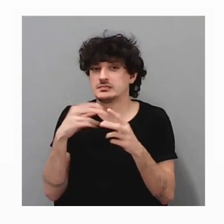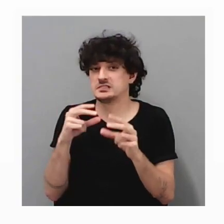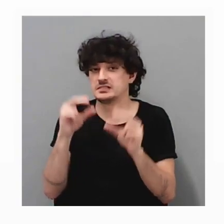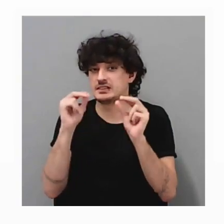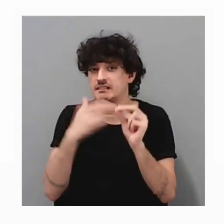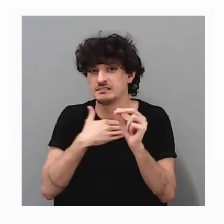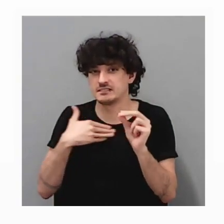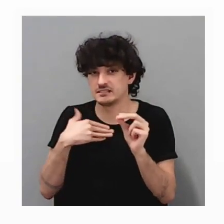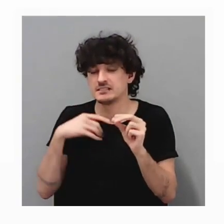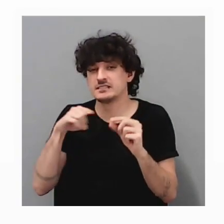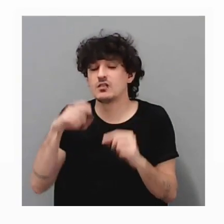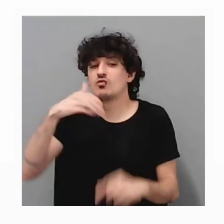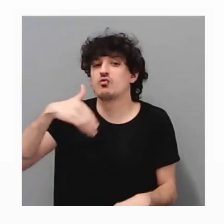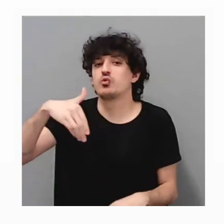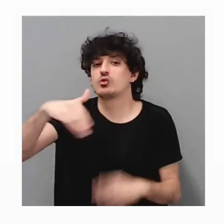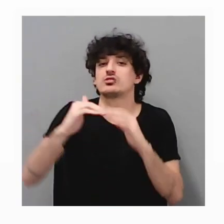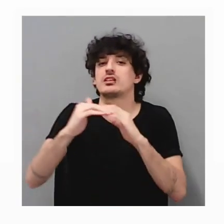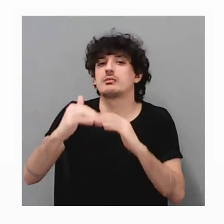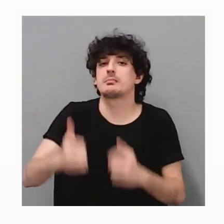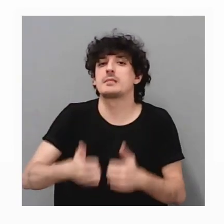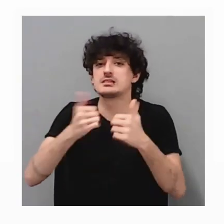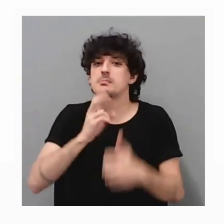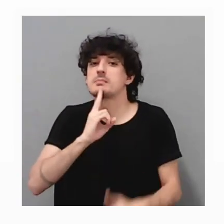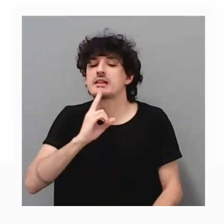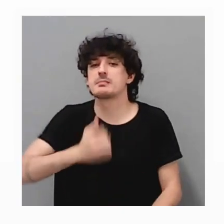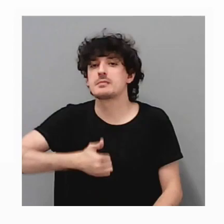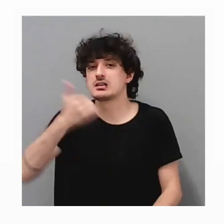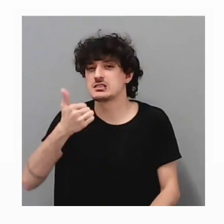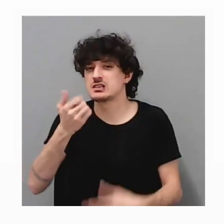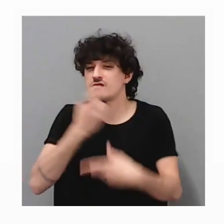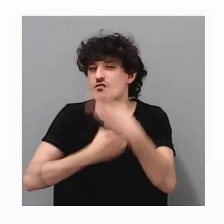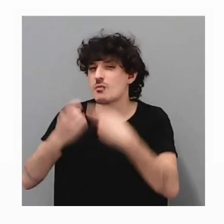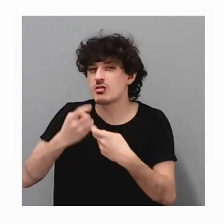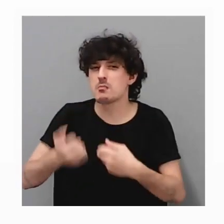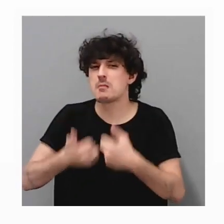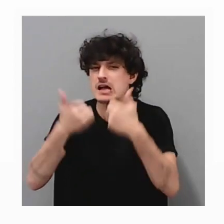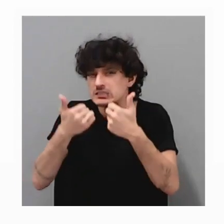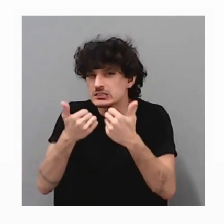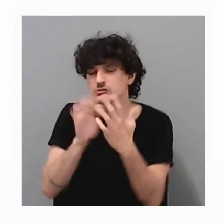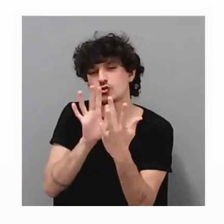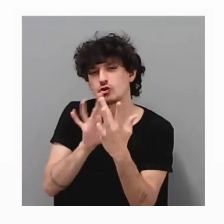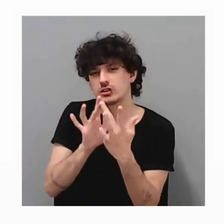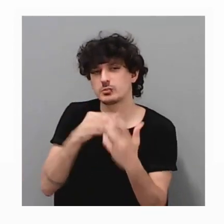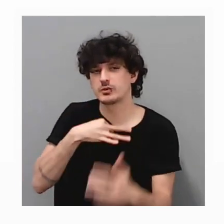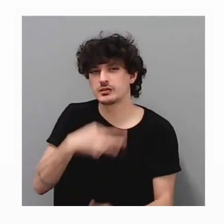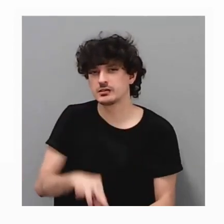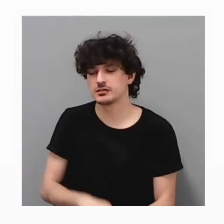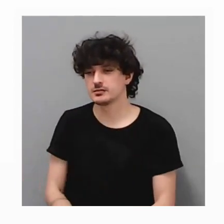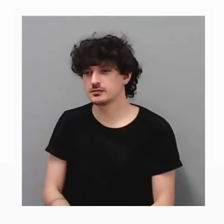más sostenible y más verde y que para cualquier información o detalle adicional, estos son nuestros datos de contacto. Muchas